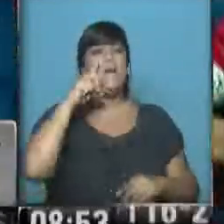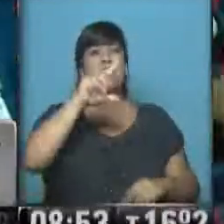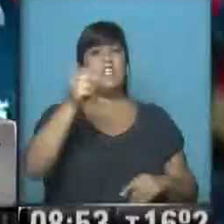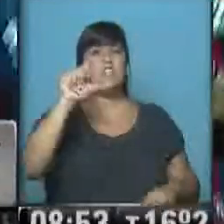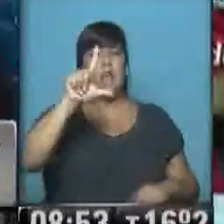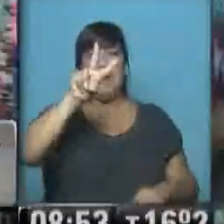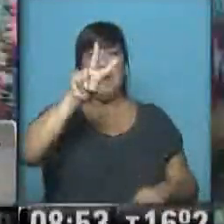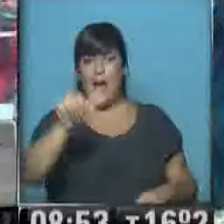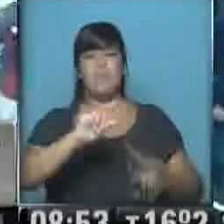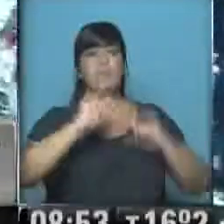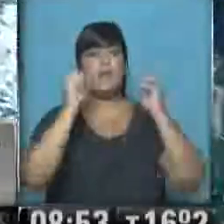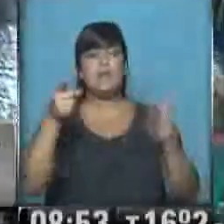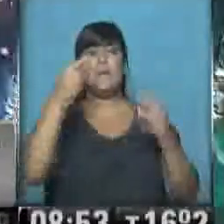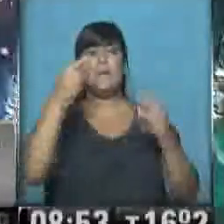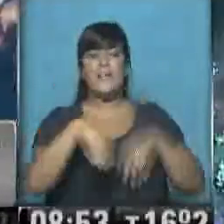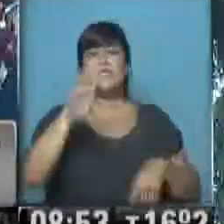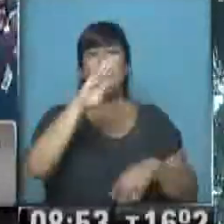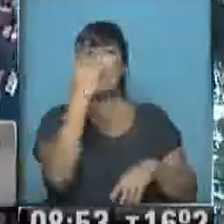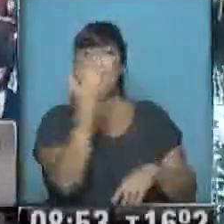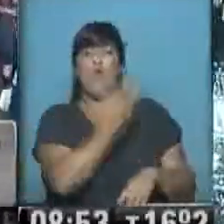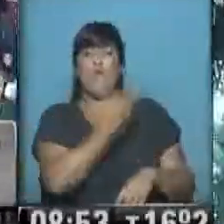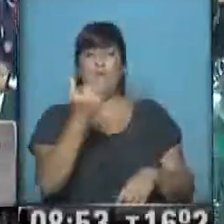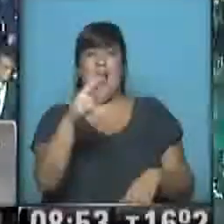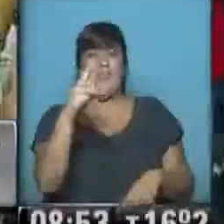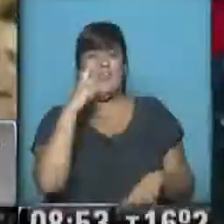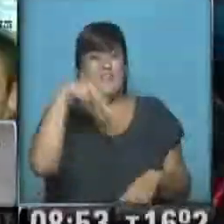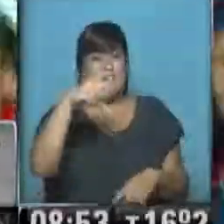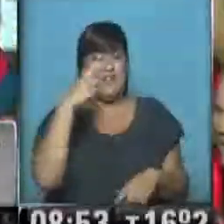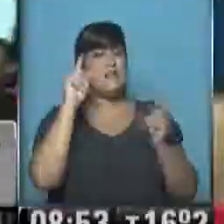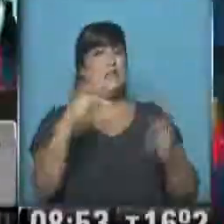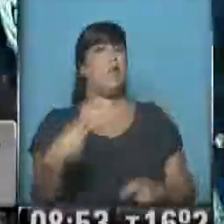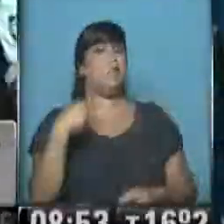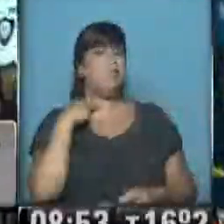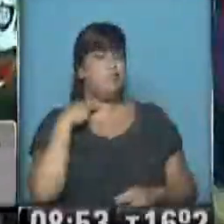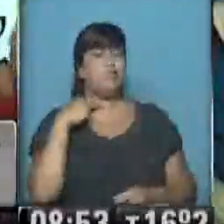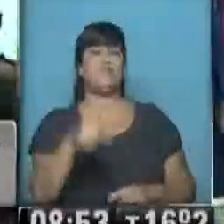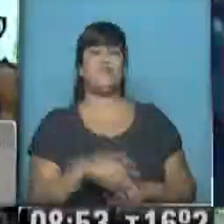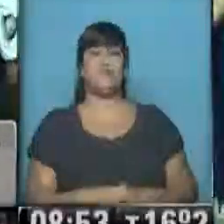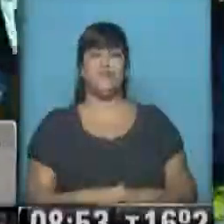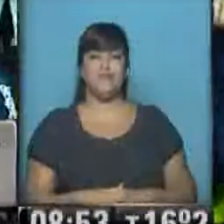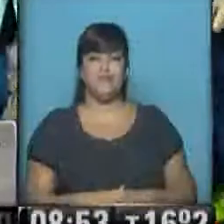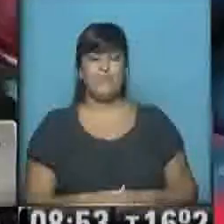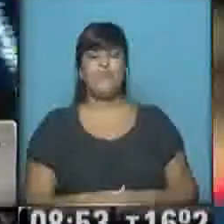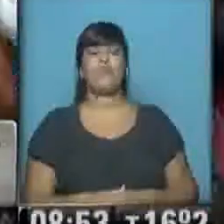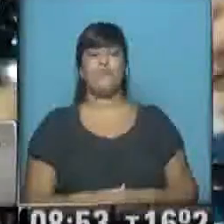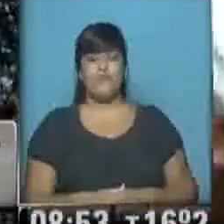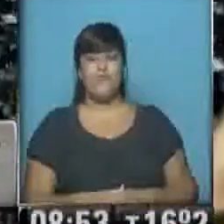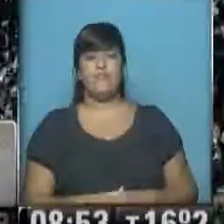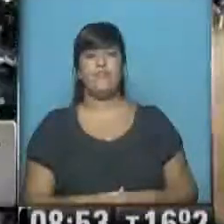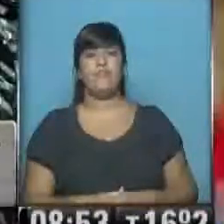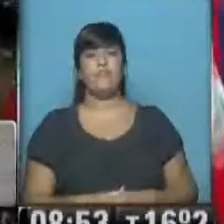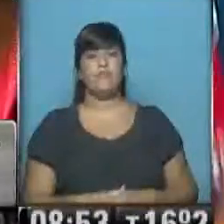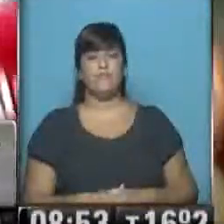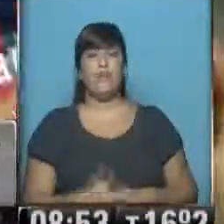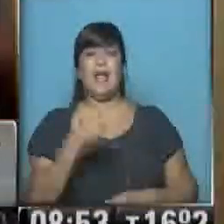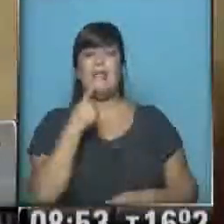también estará desde el arranque. Bufarini, también expulsado, no corrió con la misma suerte de Romagnoli. El 11, aparentemente, que va a salir